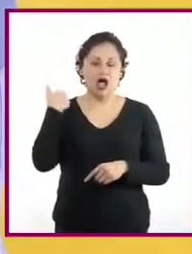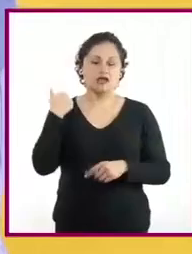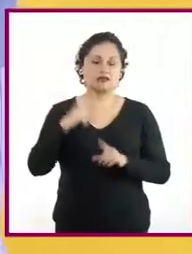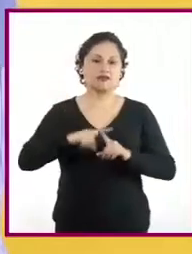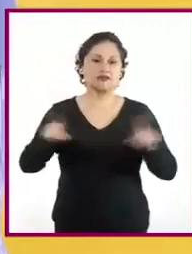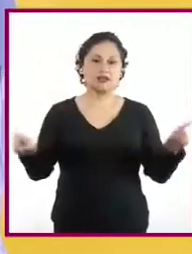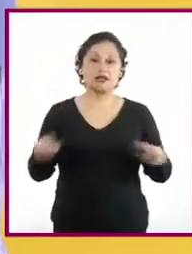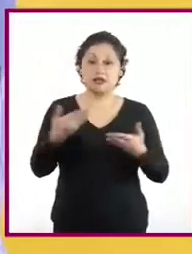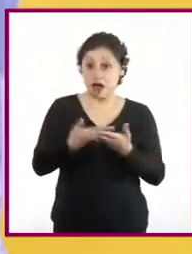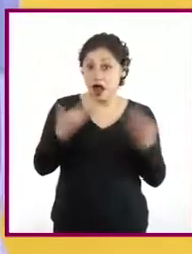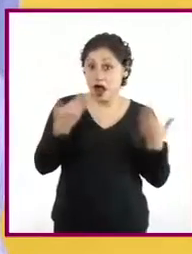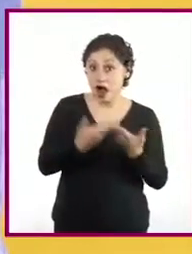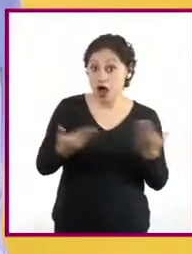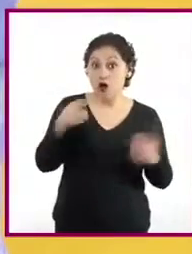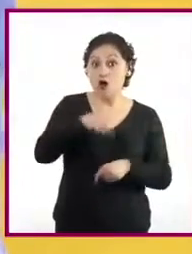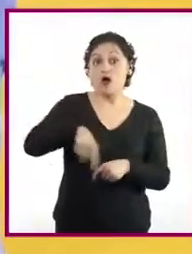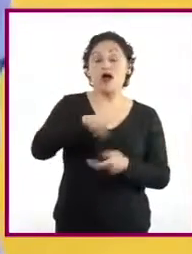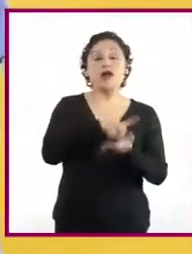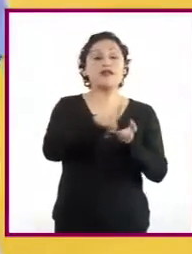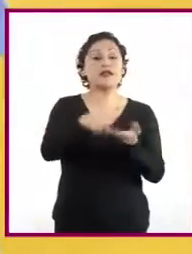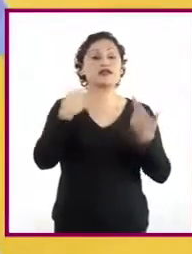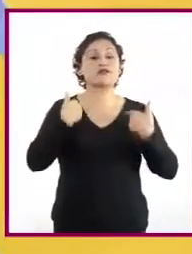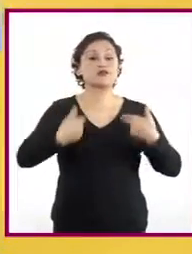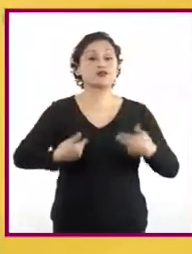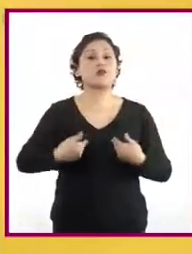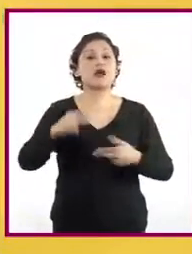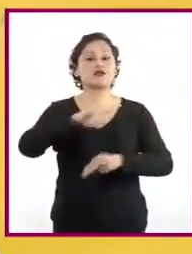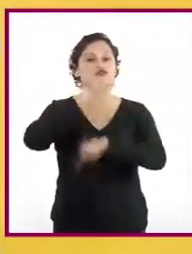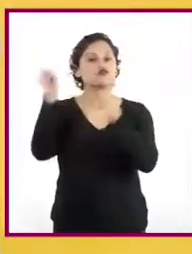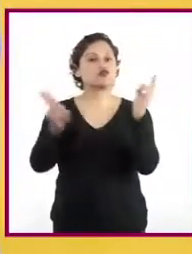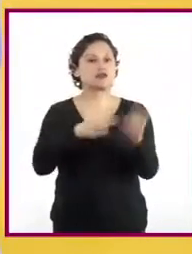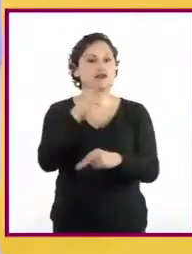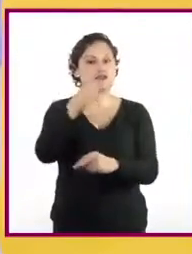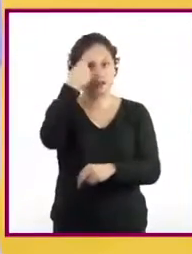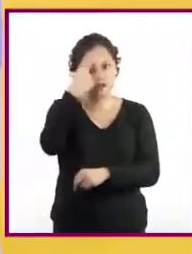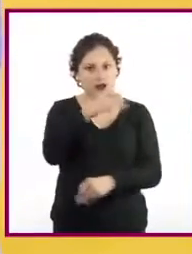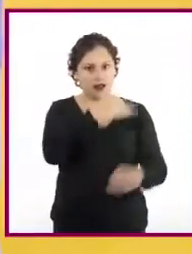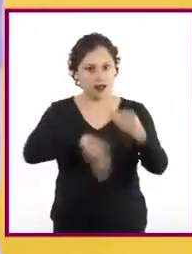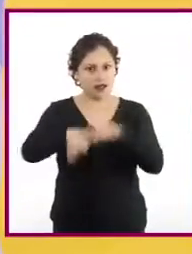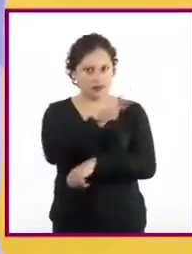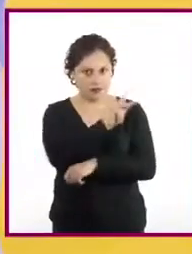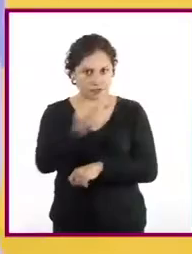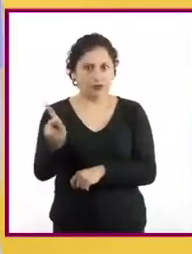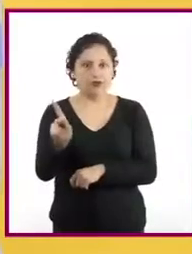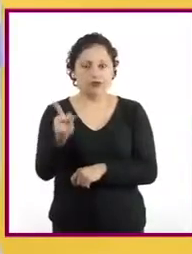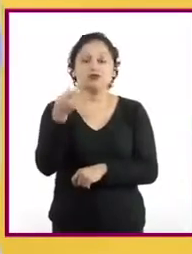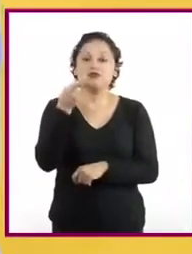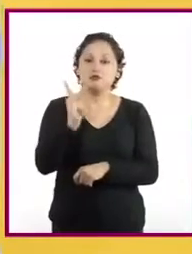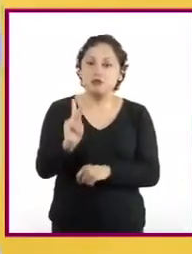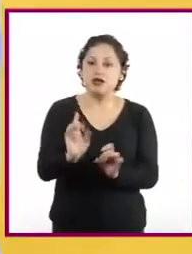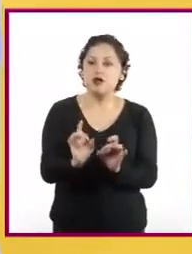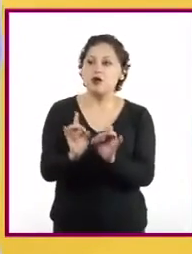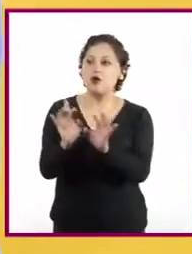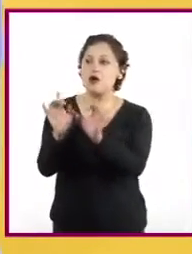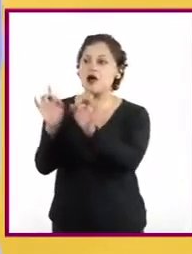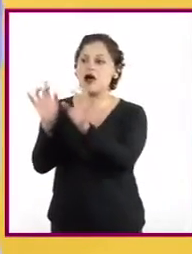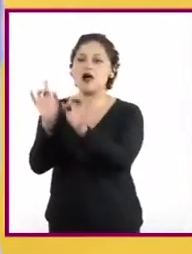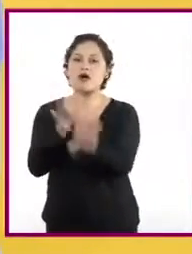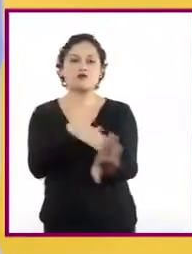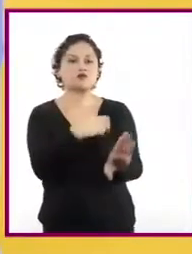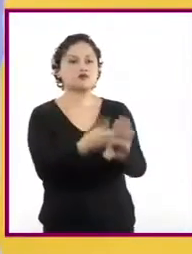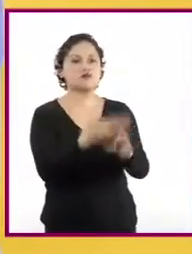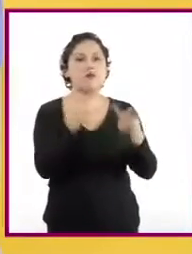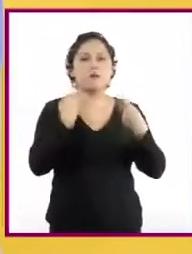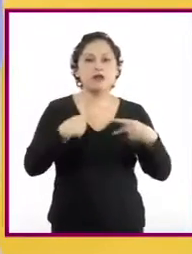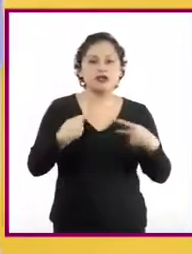los derechos están reconocidos de forma universal, existen situaciones que atentan contra las personas y se